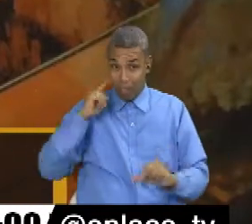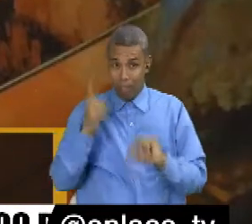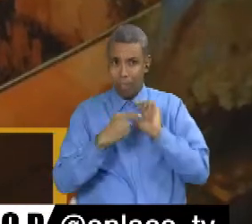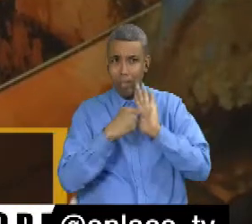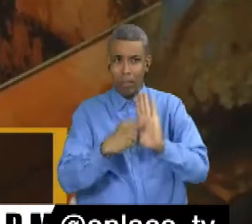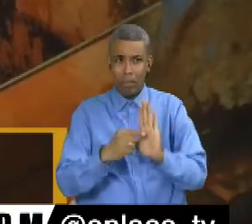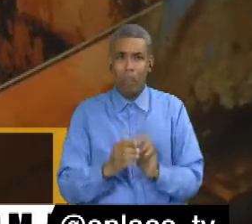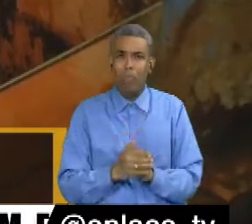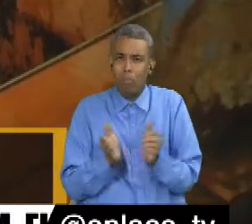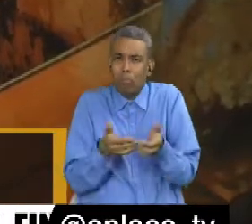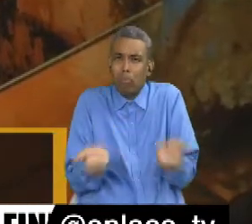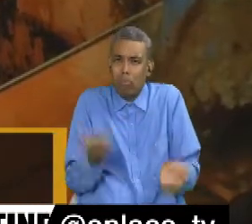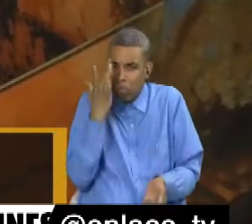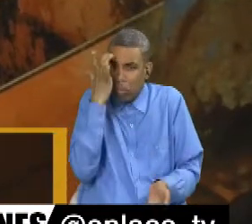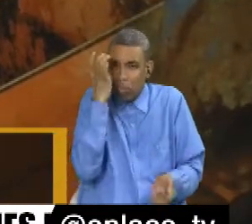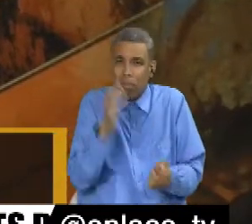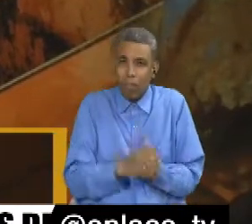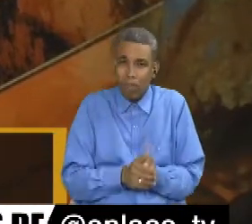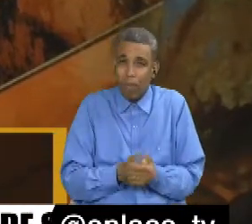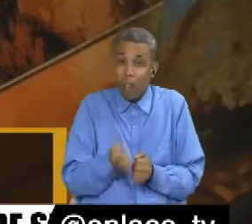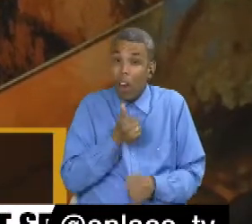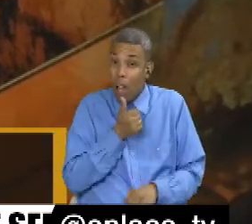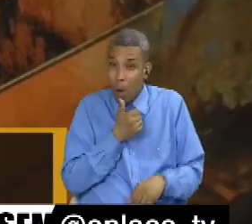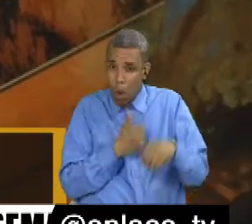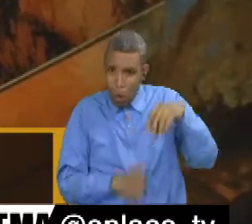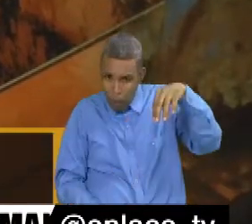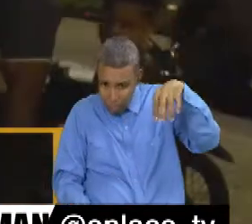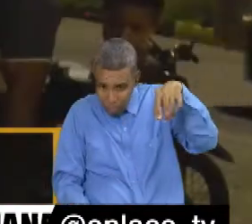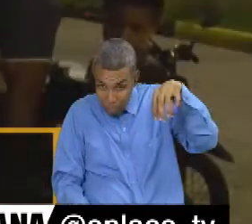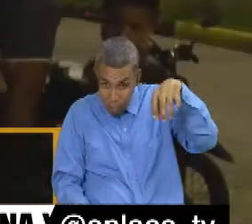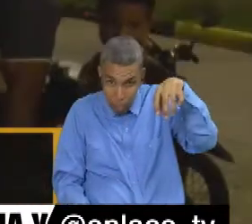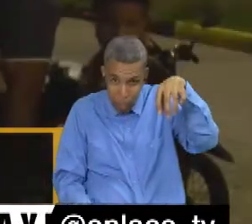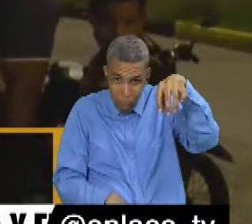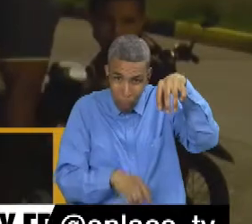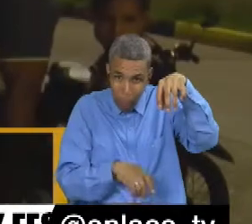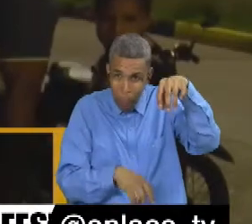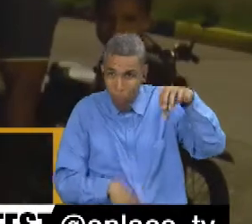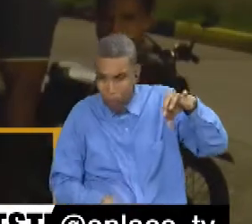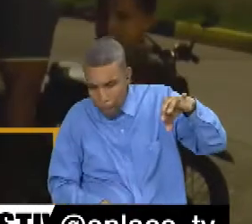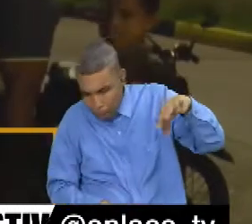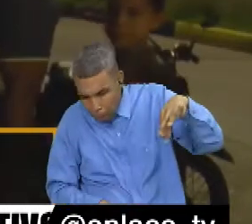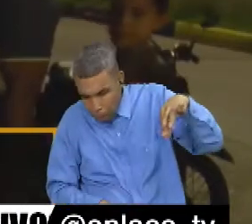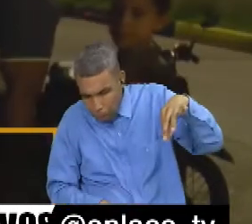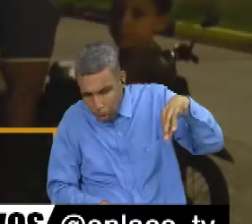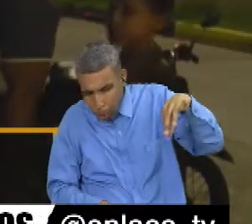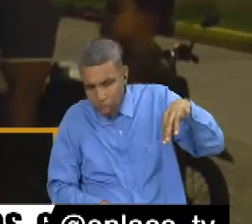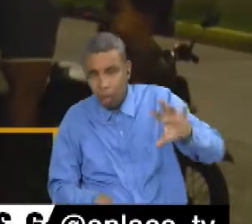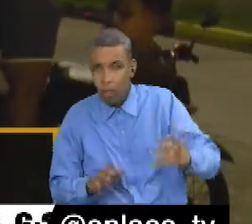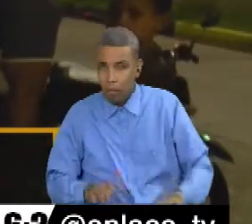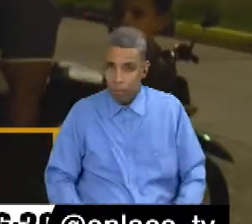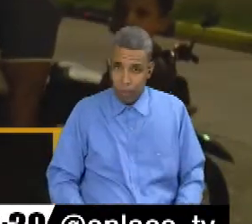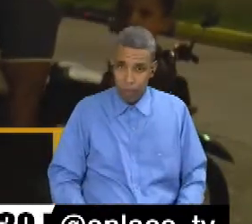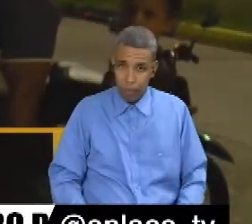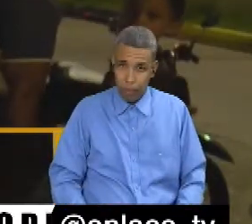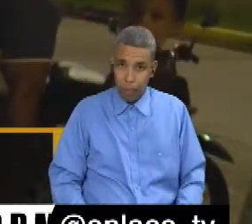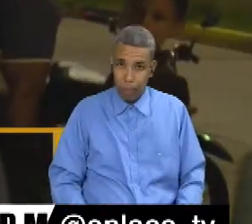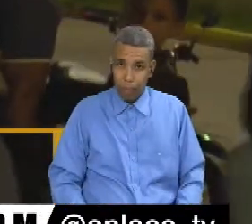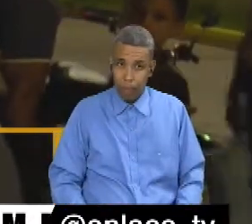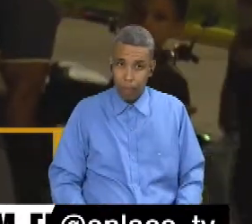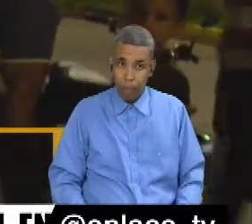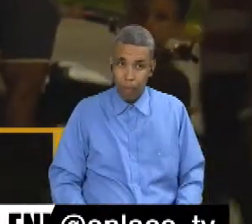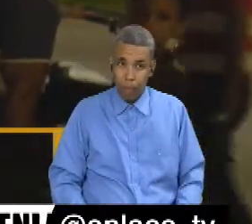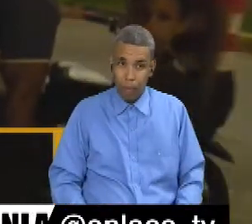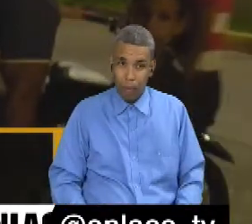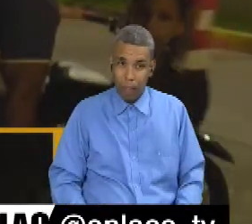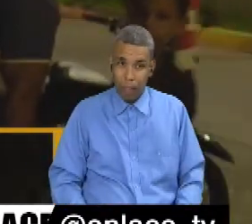han reaccionado por la forma como la presión en el suministro se redujo. Hacerle a Enlace 10, a Enlace Televisión, por su oportuno llamado,